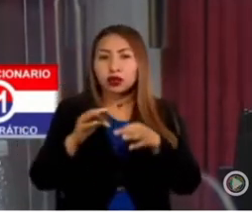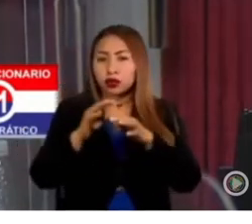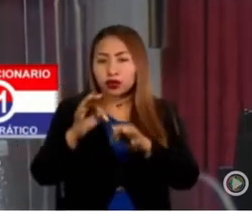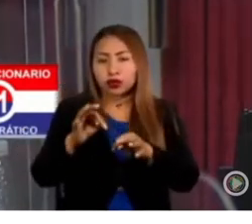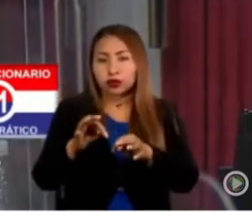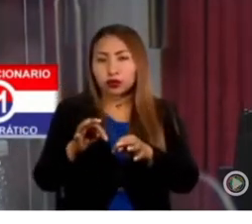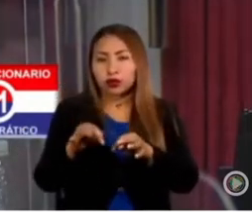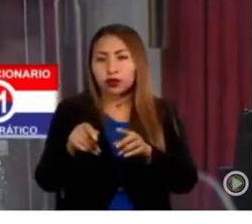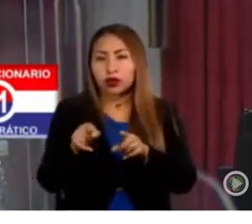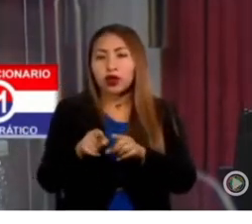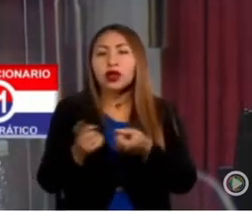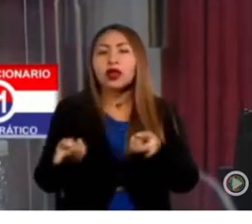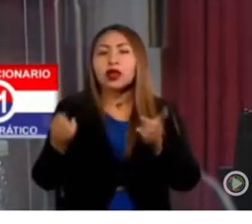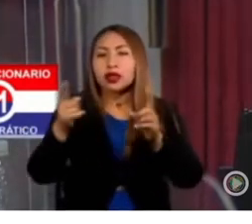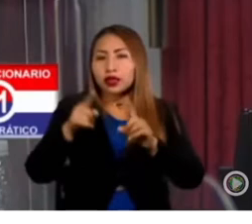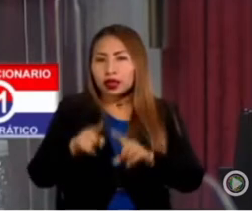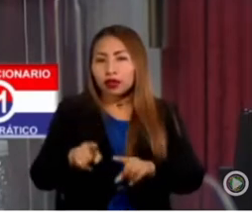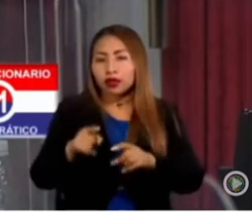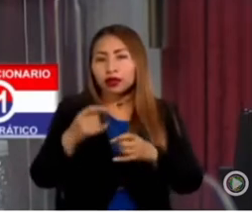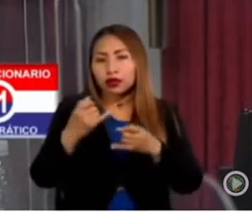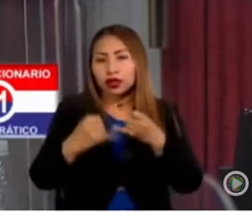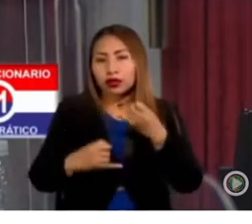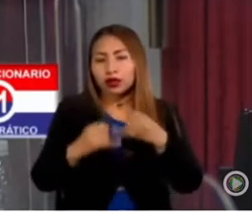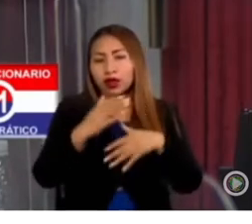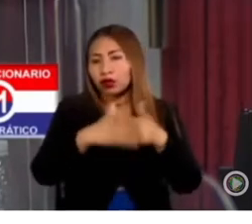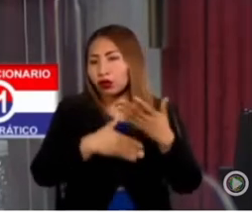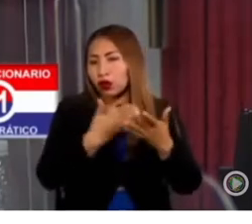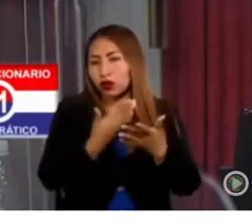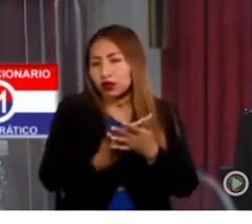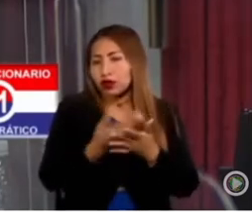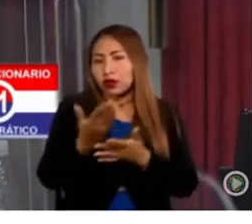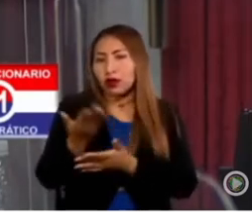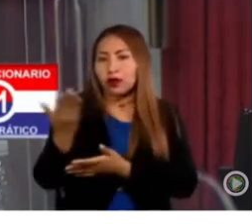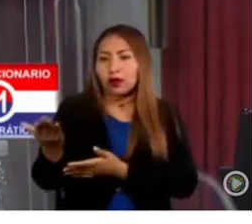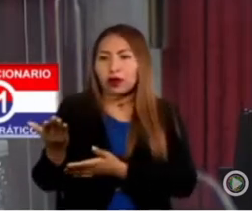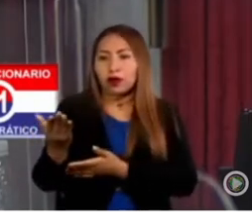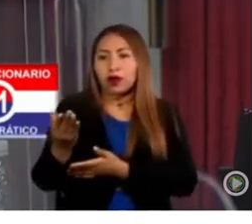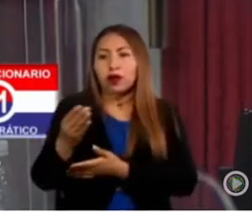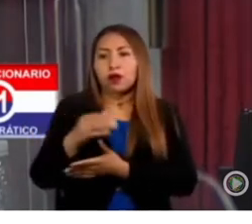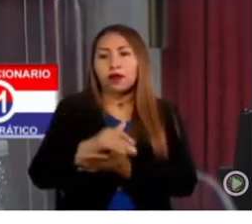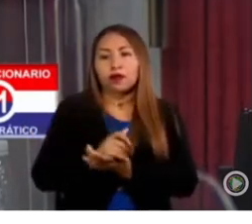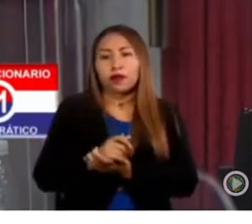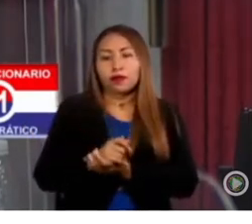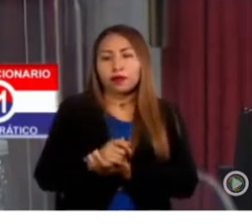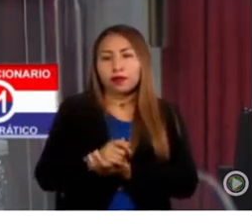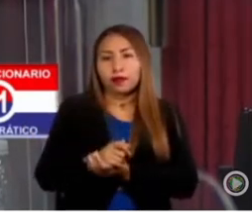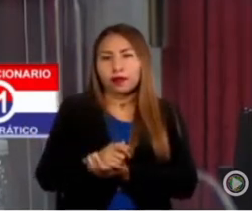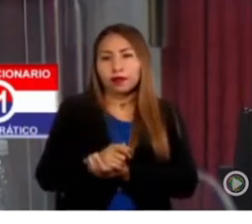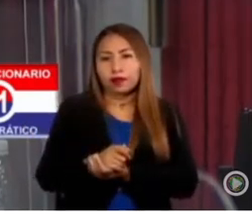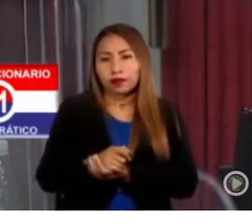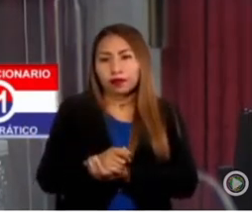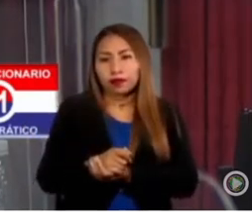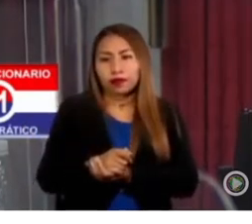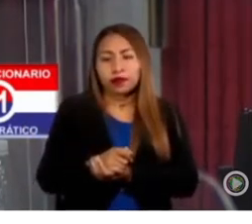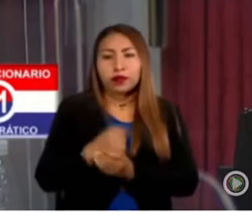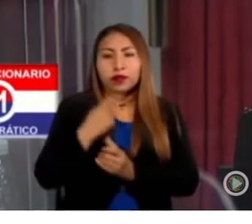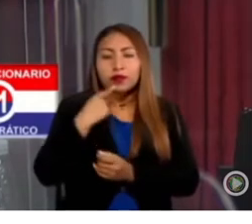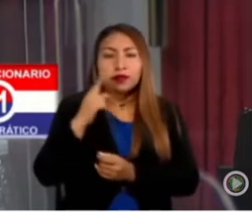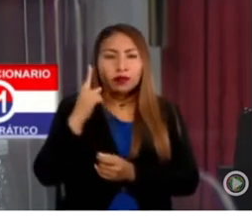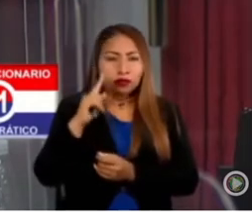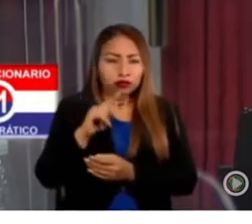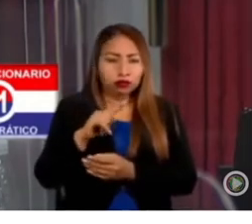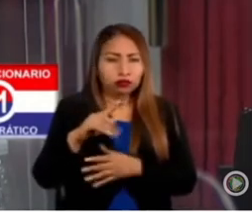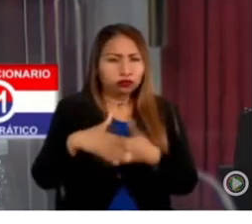Esquilsen, porque se deben acabar los monopolios y prebendas que le da el dueño de Panamá en contra de